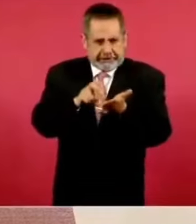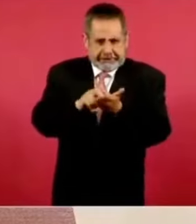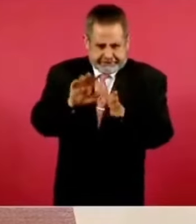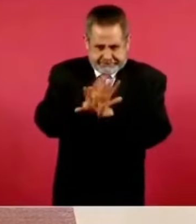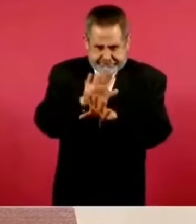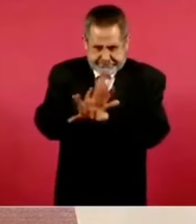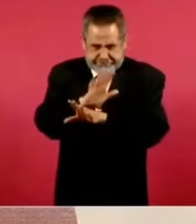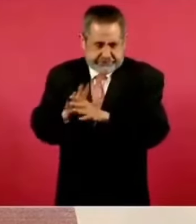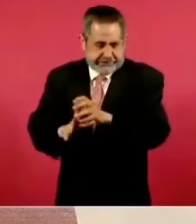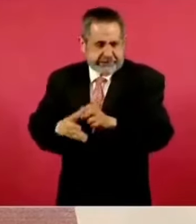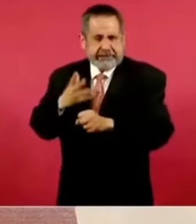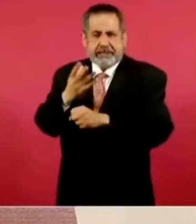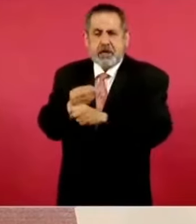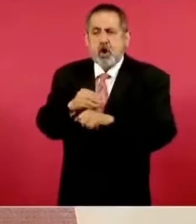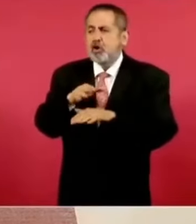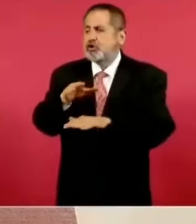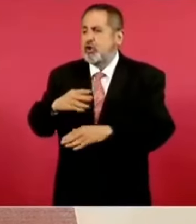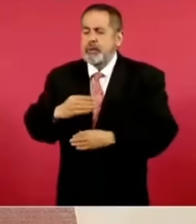ver